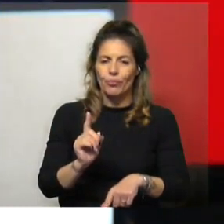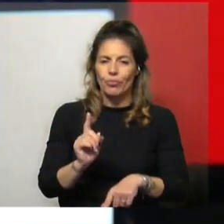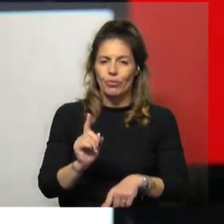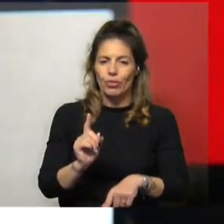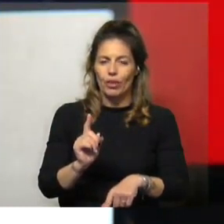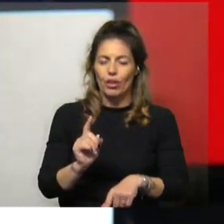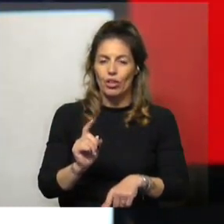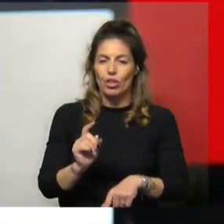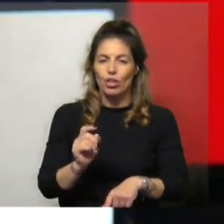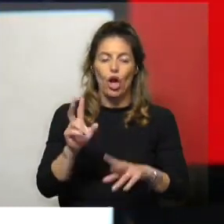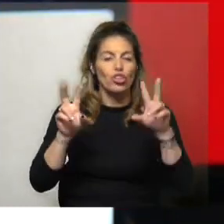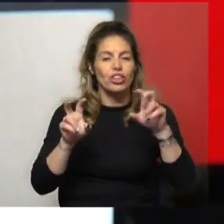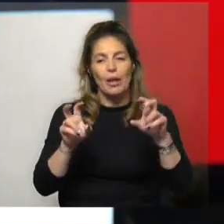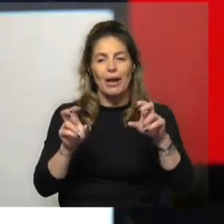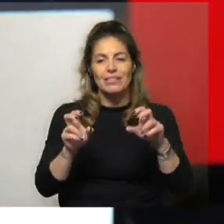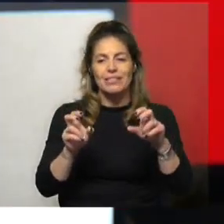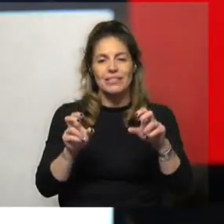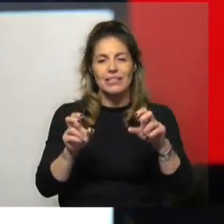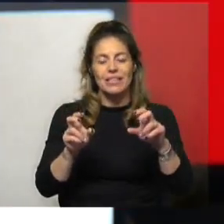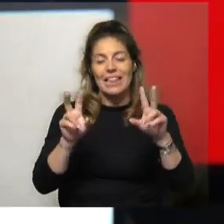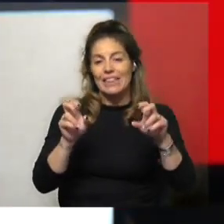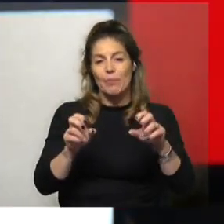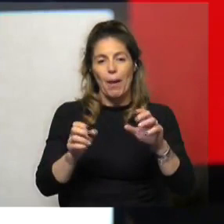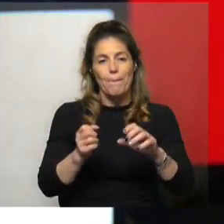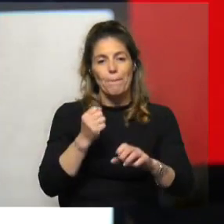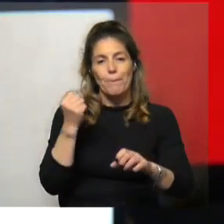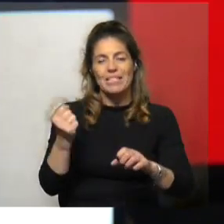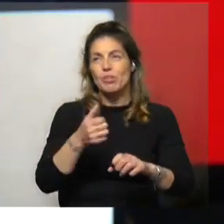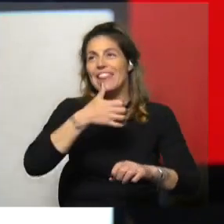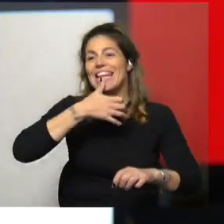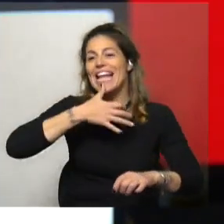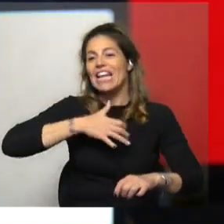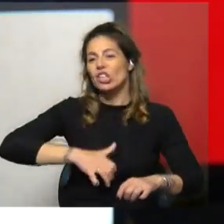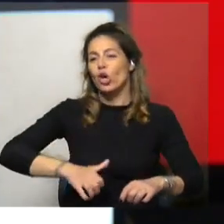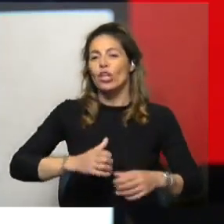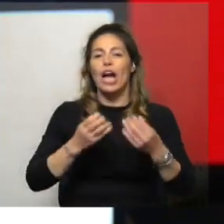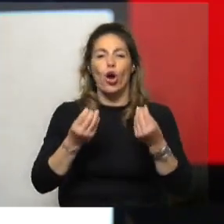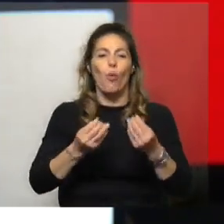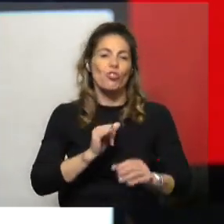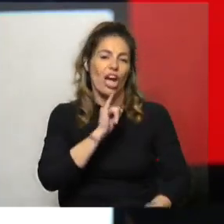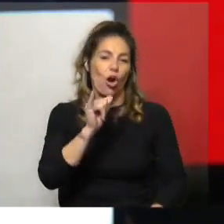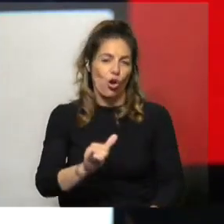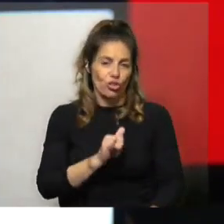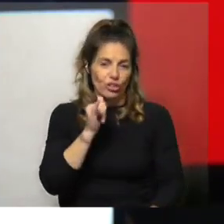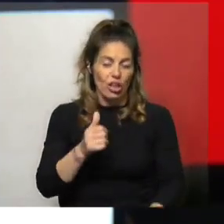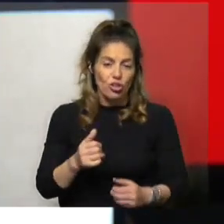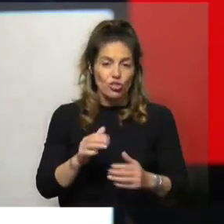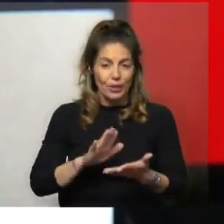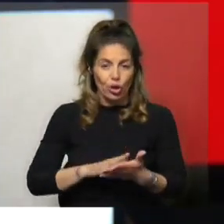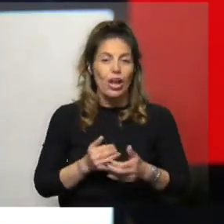grandes temas eh que de la historia y cómo se han contado sobre todo en la apertura